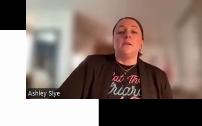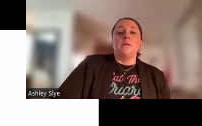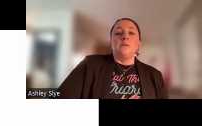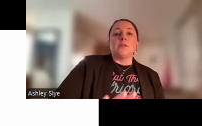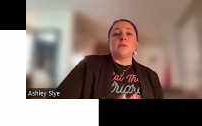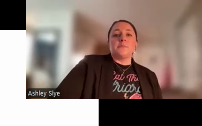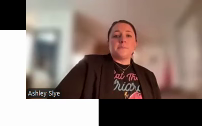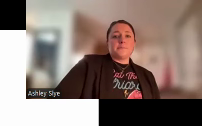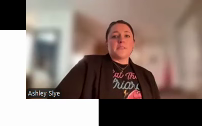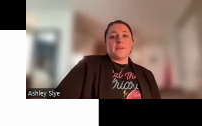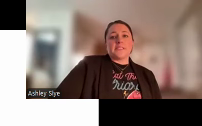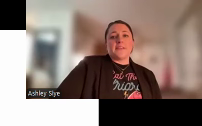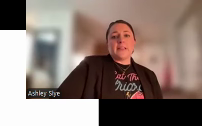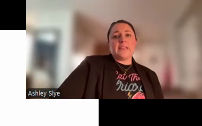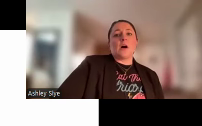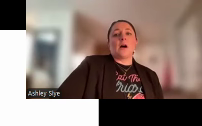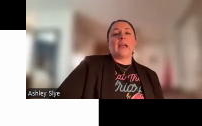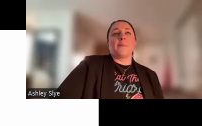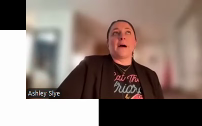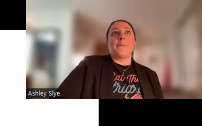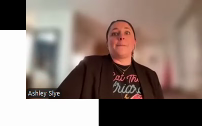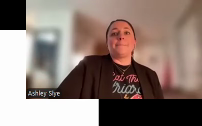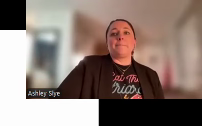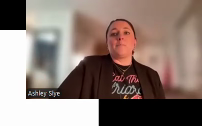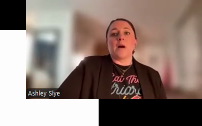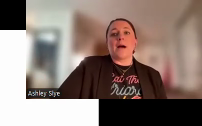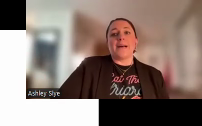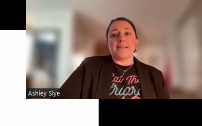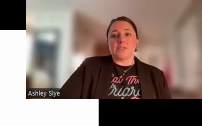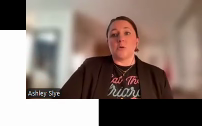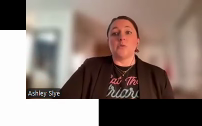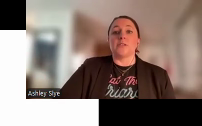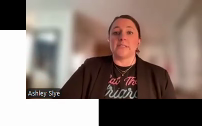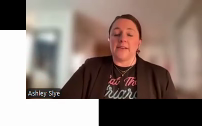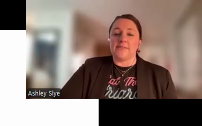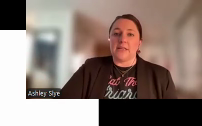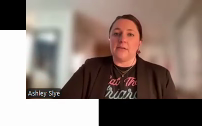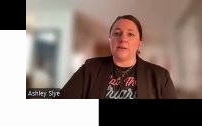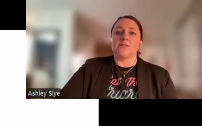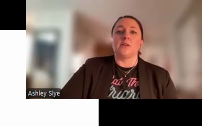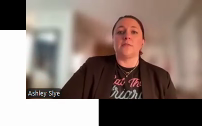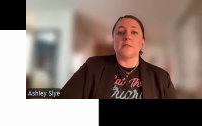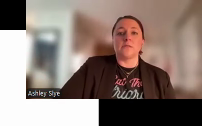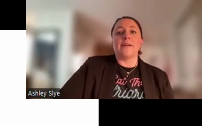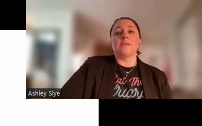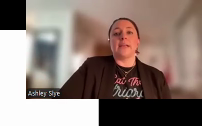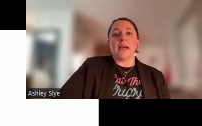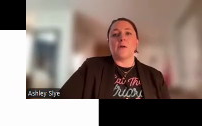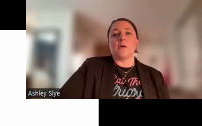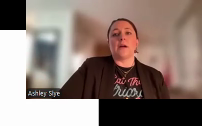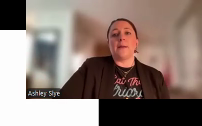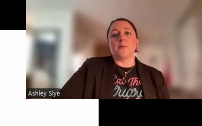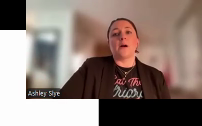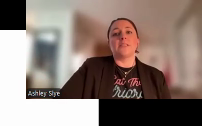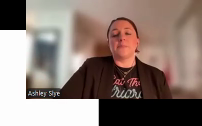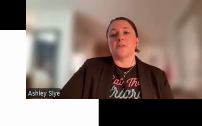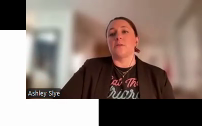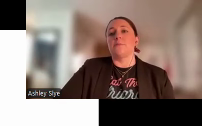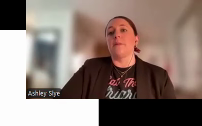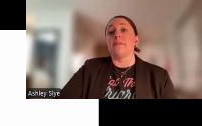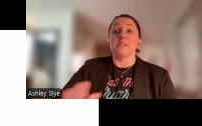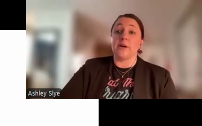información disponible en techsafety.org. Ahora, específicamente cuando hablamos de PrEP como una herramienta de seguridad,